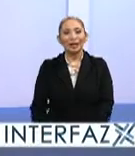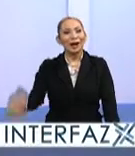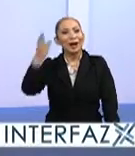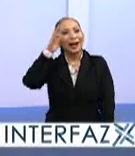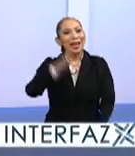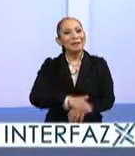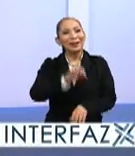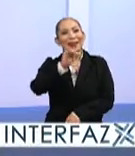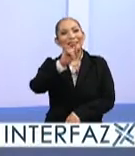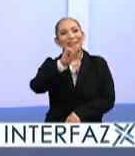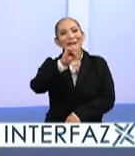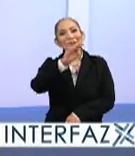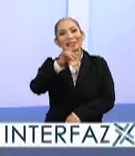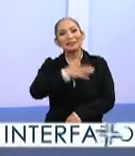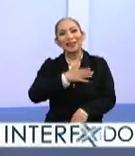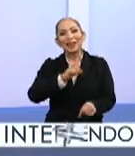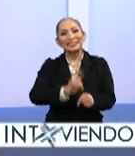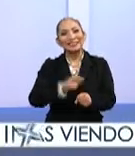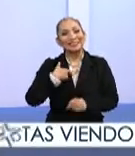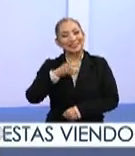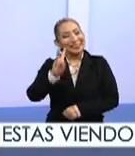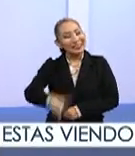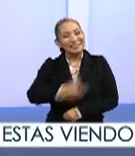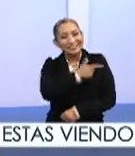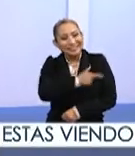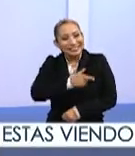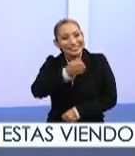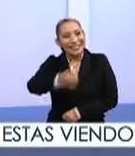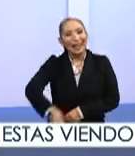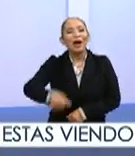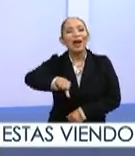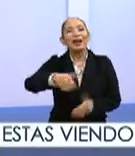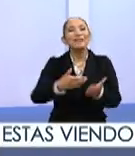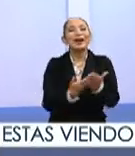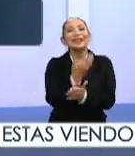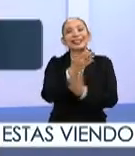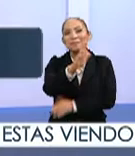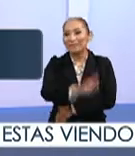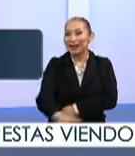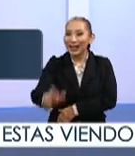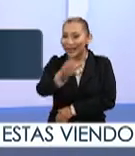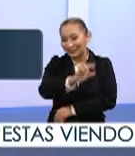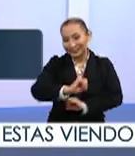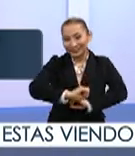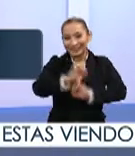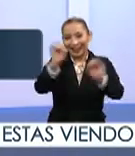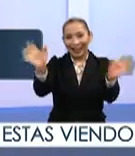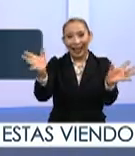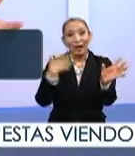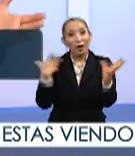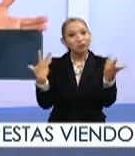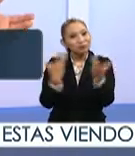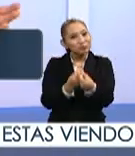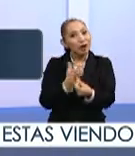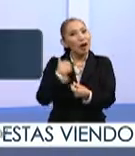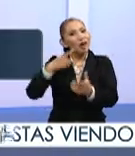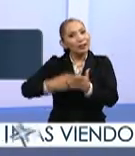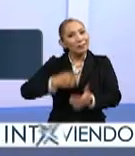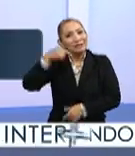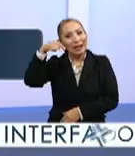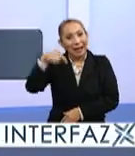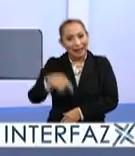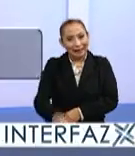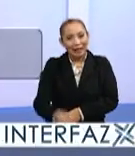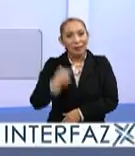¿Qué tal, amigos de Interfaz? Muy buenos días. Es un verdadero placer saludarlos esta mañana de martes y, por supuesto, estar con ustedes en una emisión